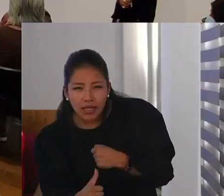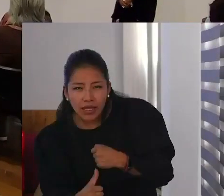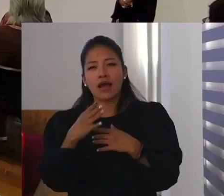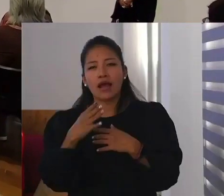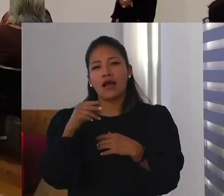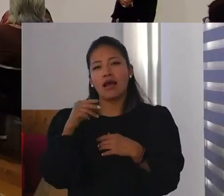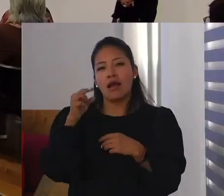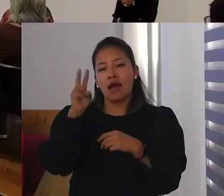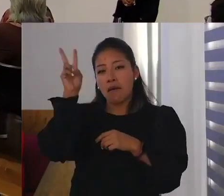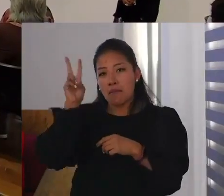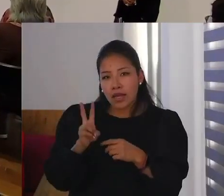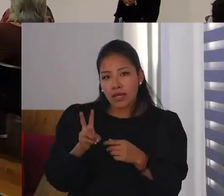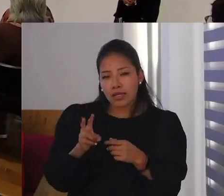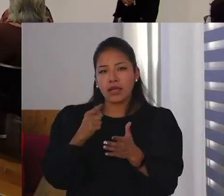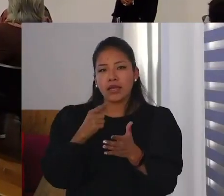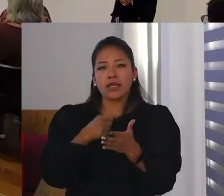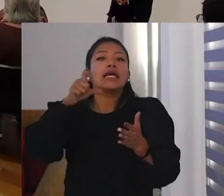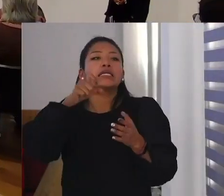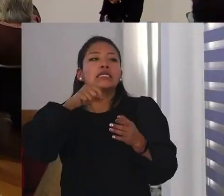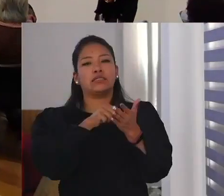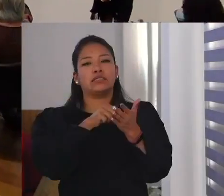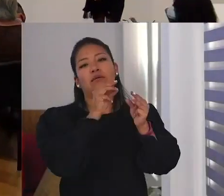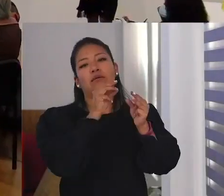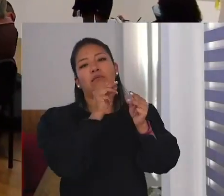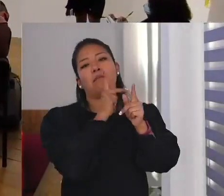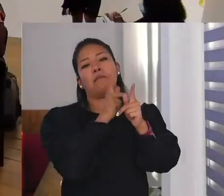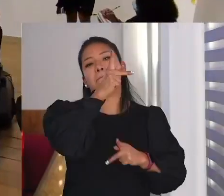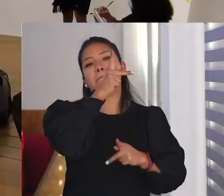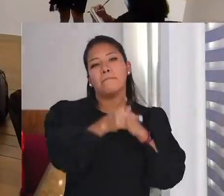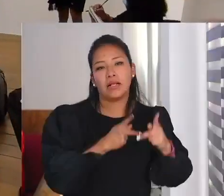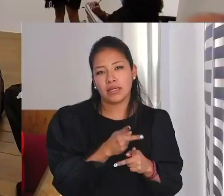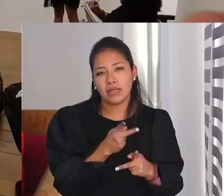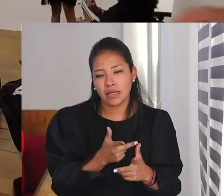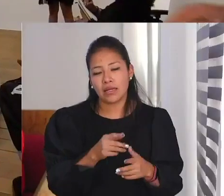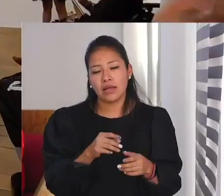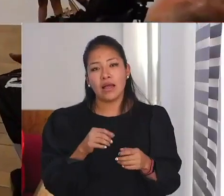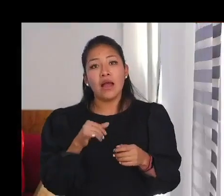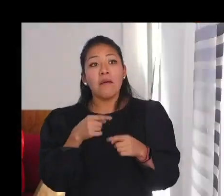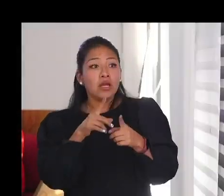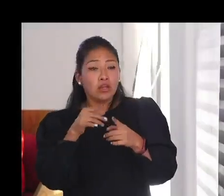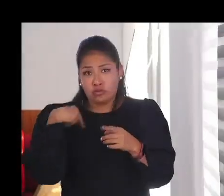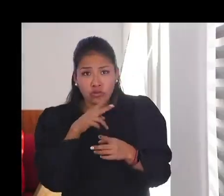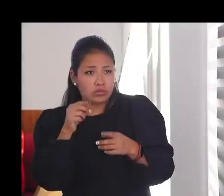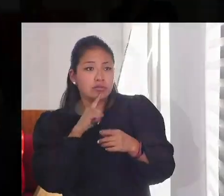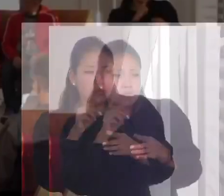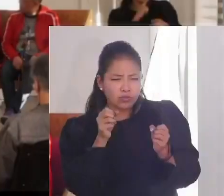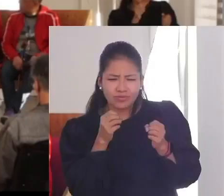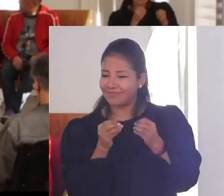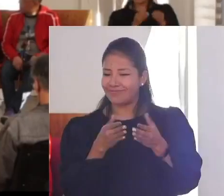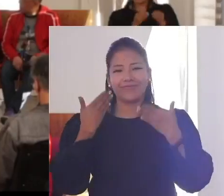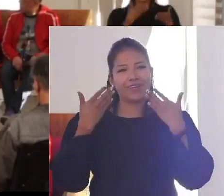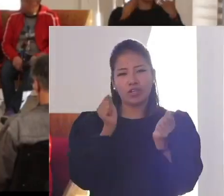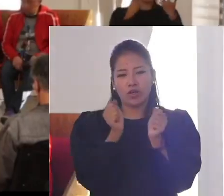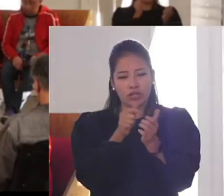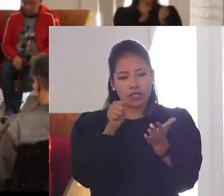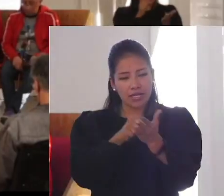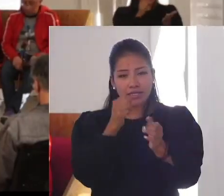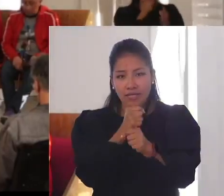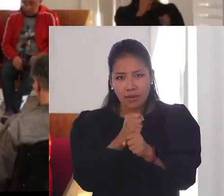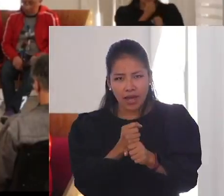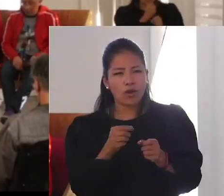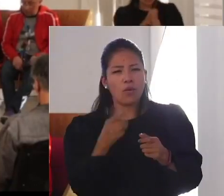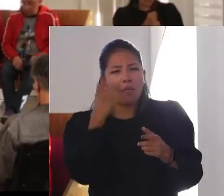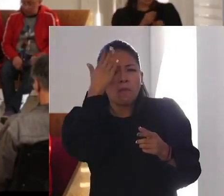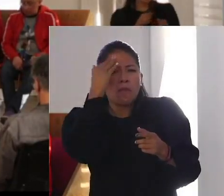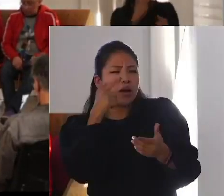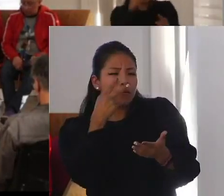este trabajo muy contentos porque estamos viendo con este pequeño proyecto el impacto que